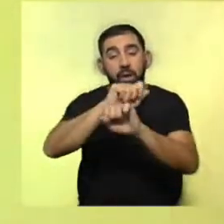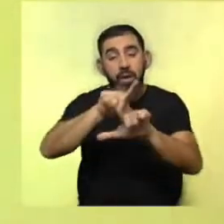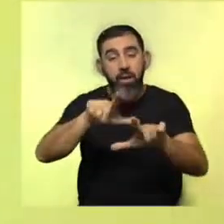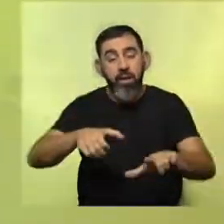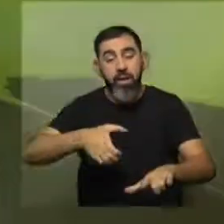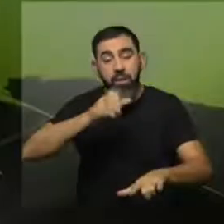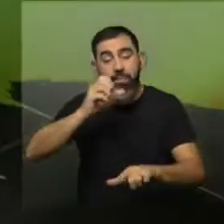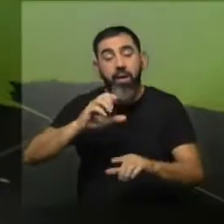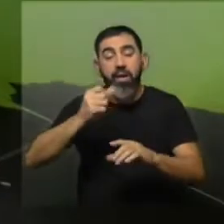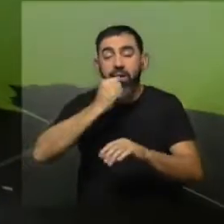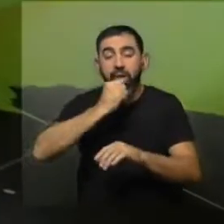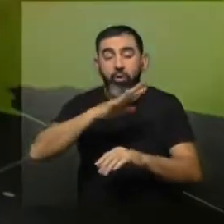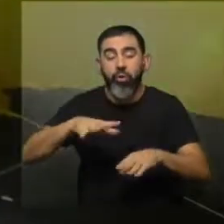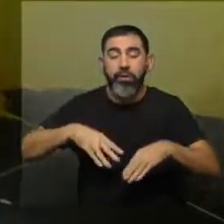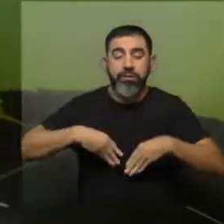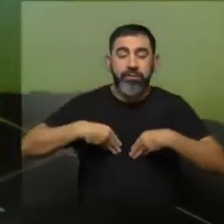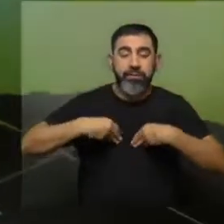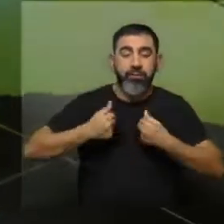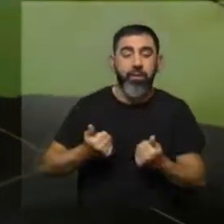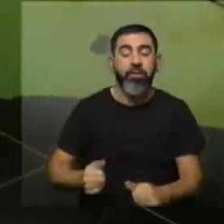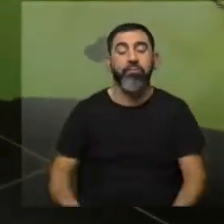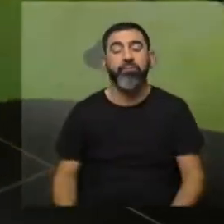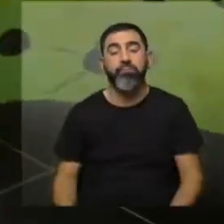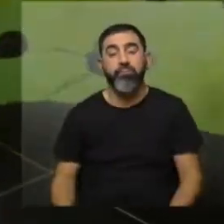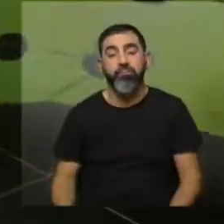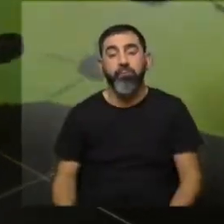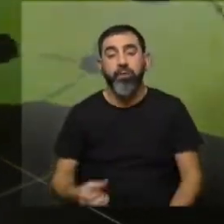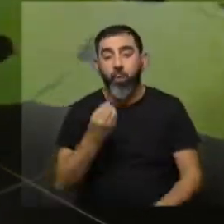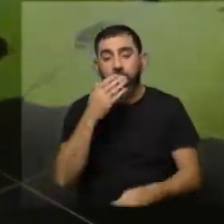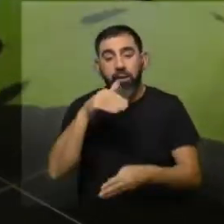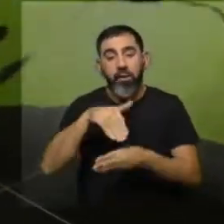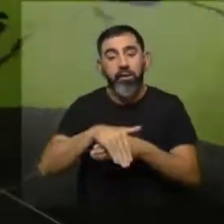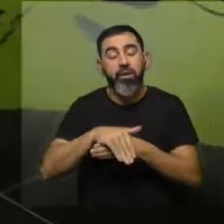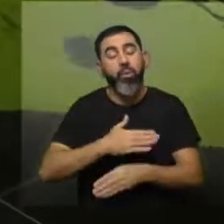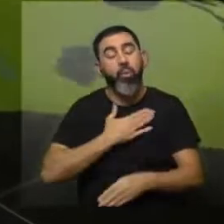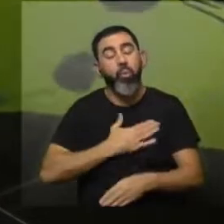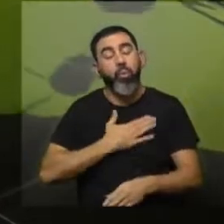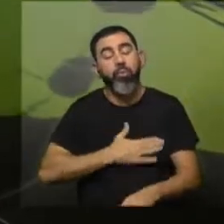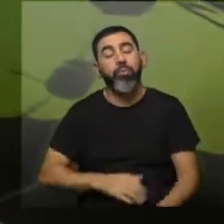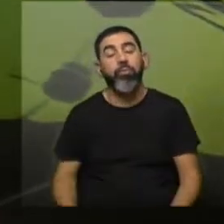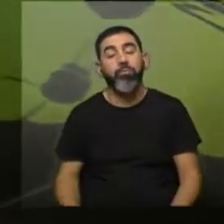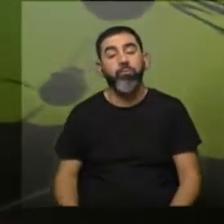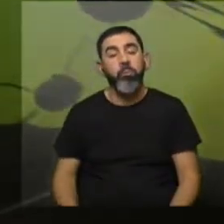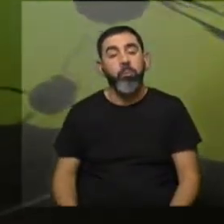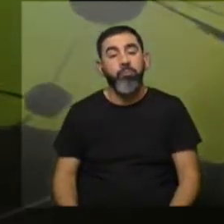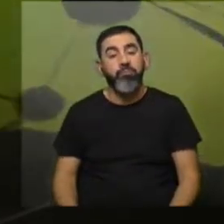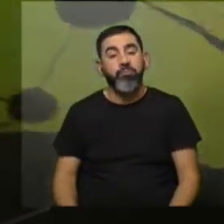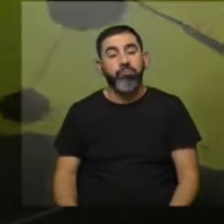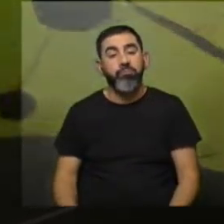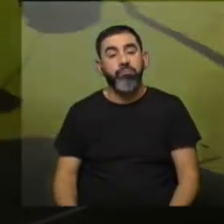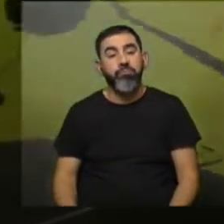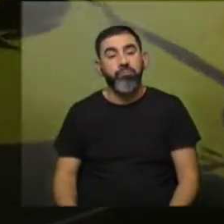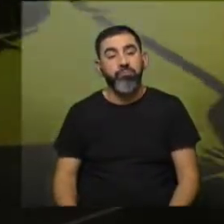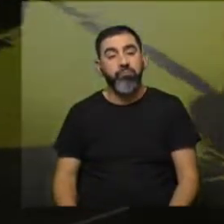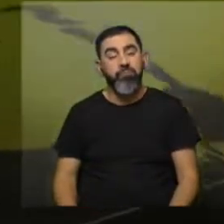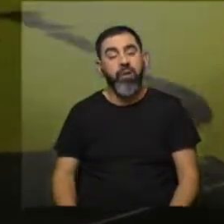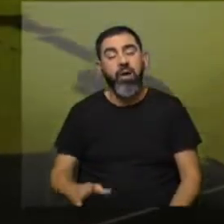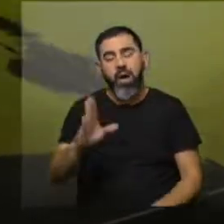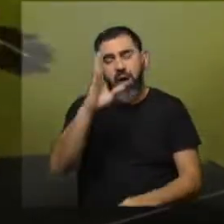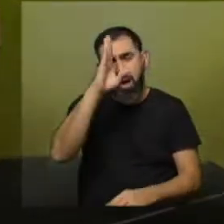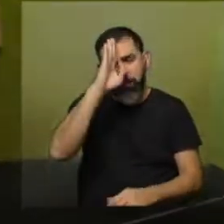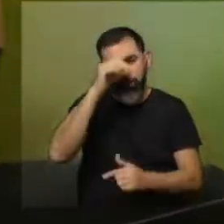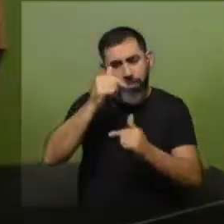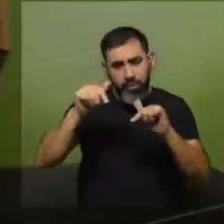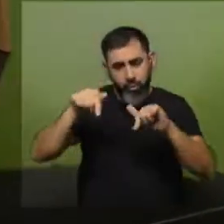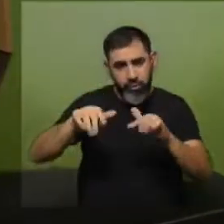y Sensibilidad. Bienvenido, Danilo, gracias por acompañarnos. Buenas tardes, un gusto. Un placer. ¿Quedan lecciones después de un episodio como